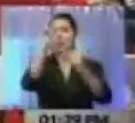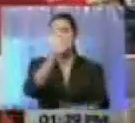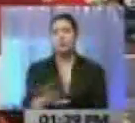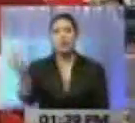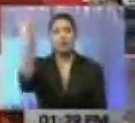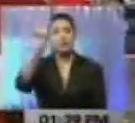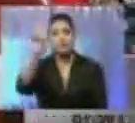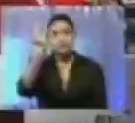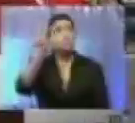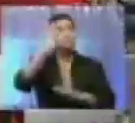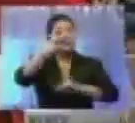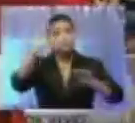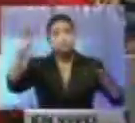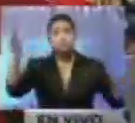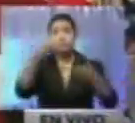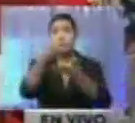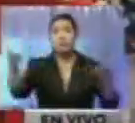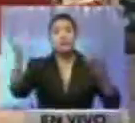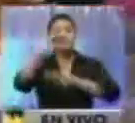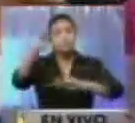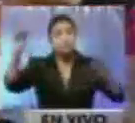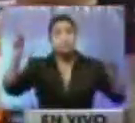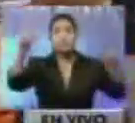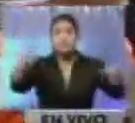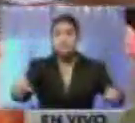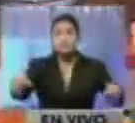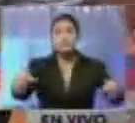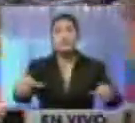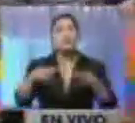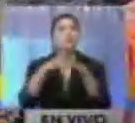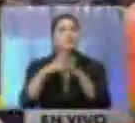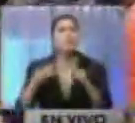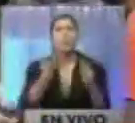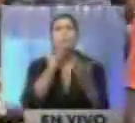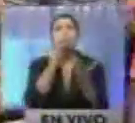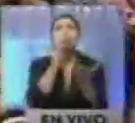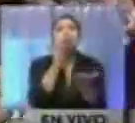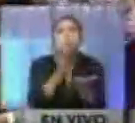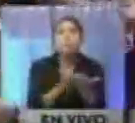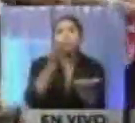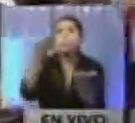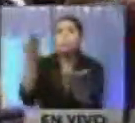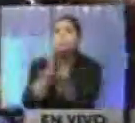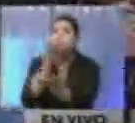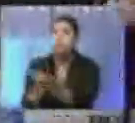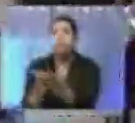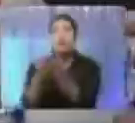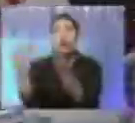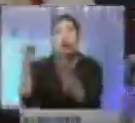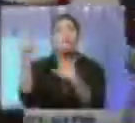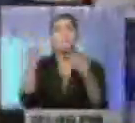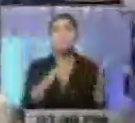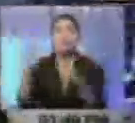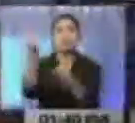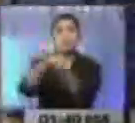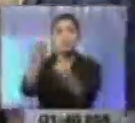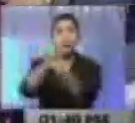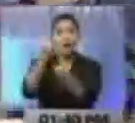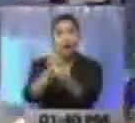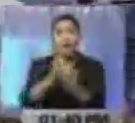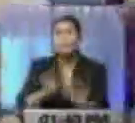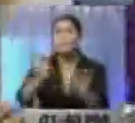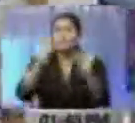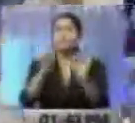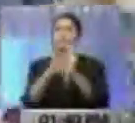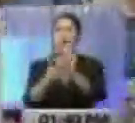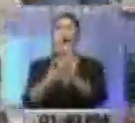eso, en la convocatoria que hemos hecho hoy, todas estas expresiones han colocado sus propuestas. Hemos tenido jornadas de trabajo, ha habido la ponencia especial